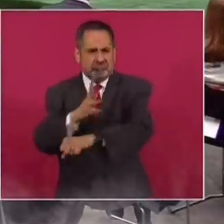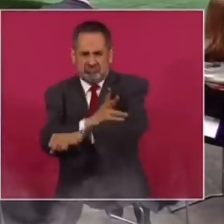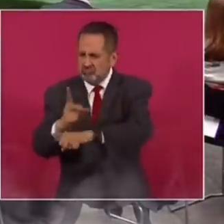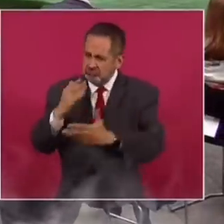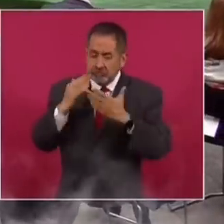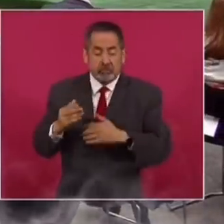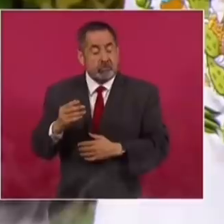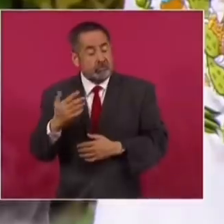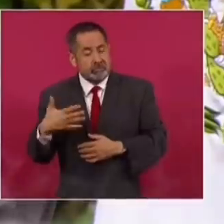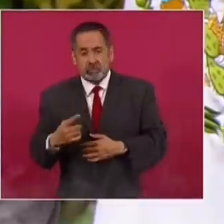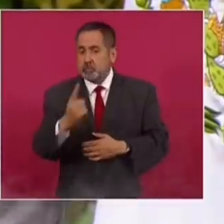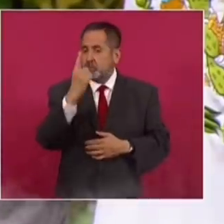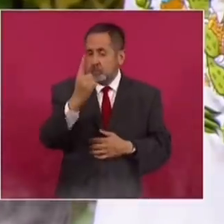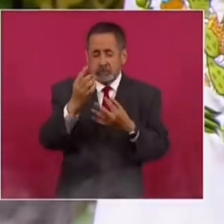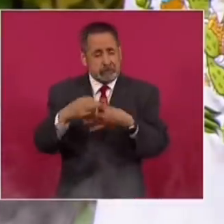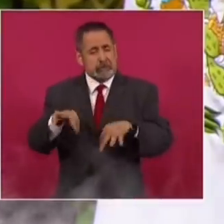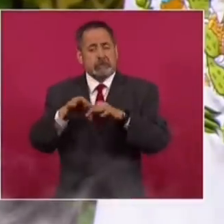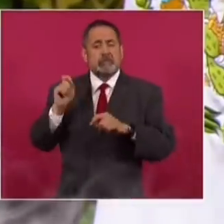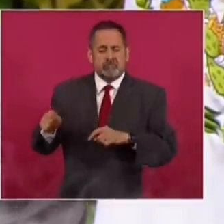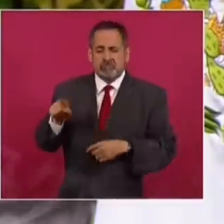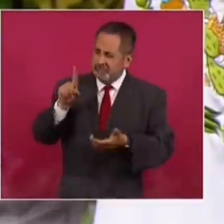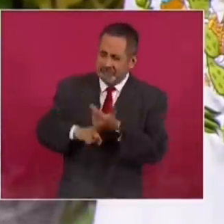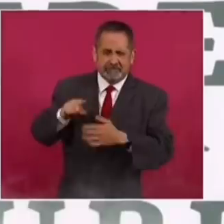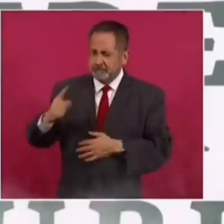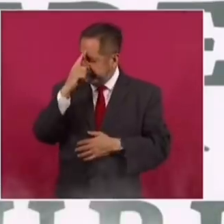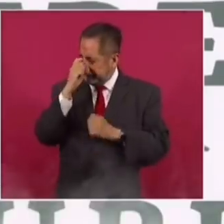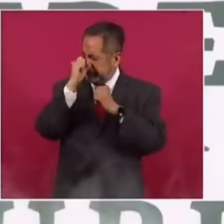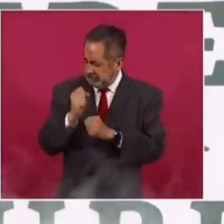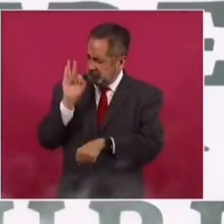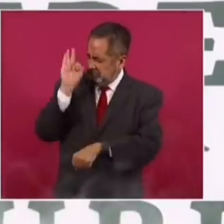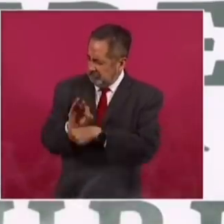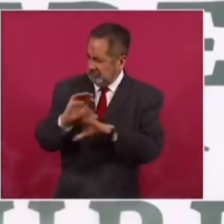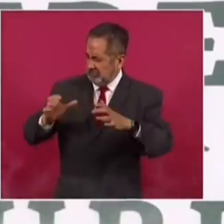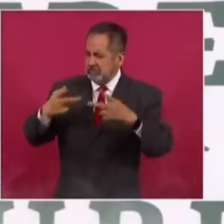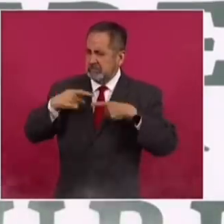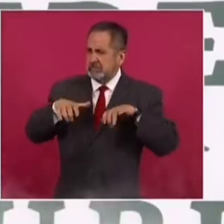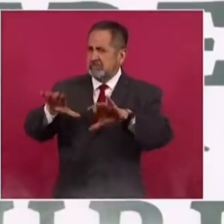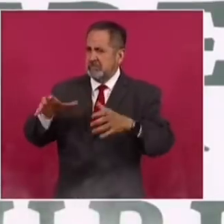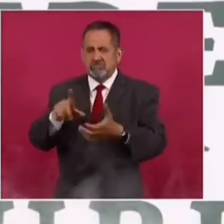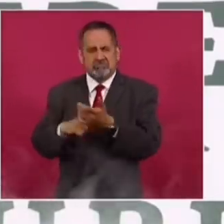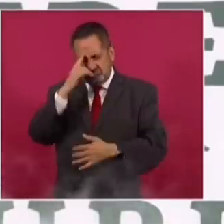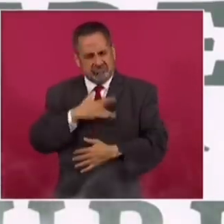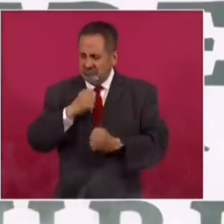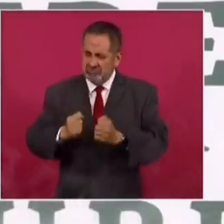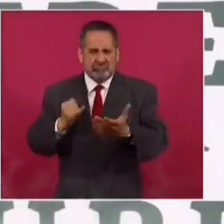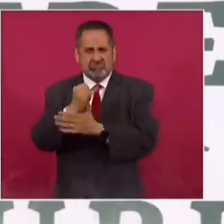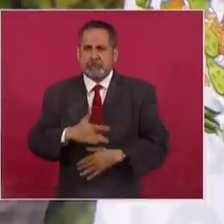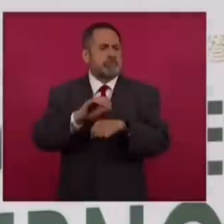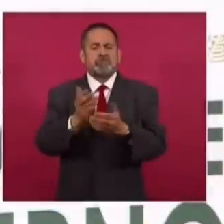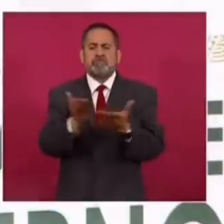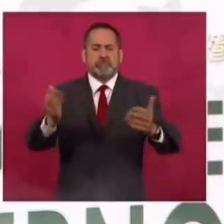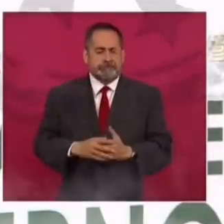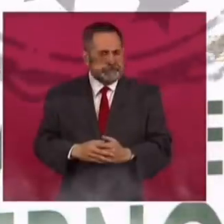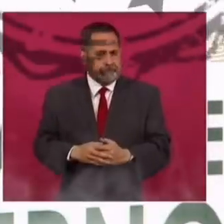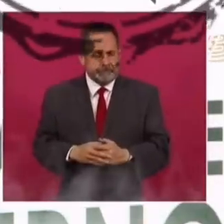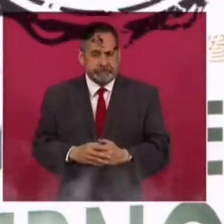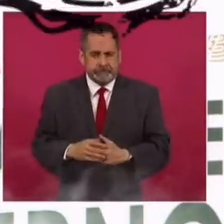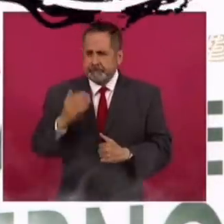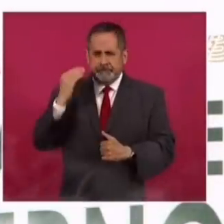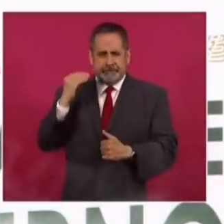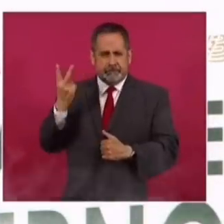y algo que es muy importante con profundas convicciones sociales con convicciones humanistas hace dos días